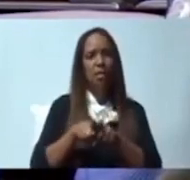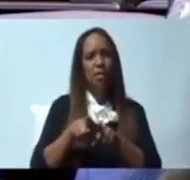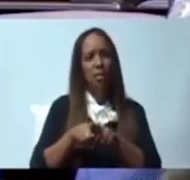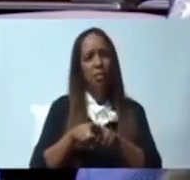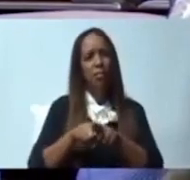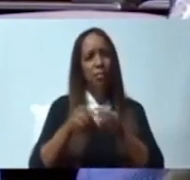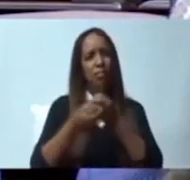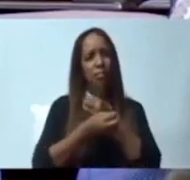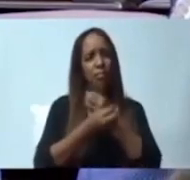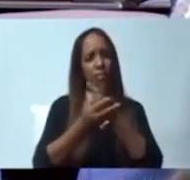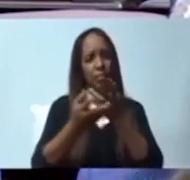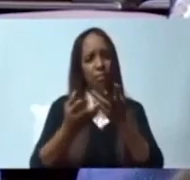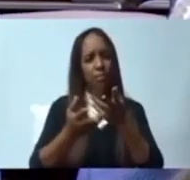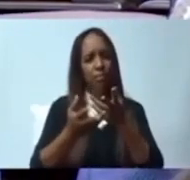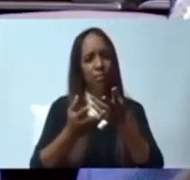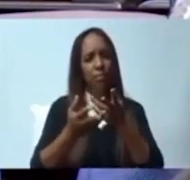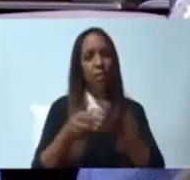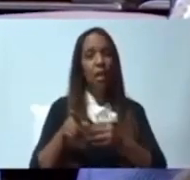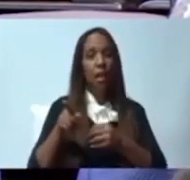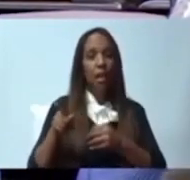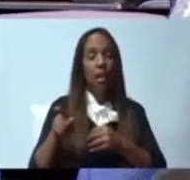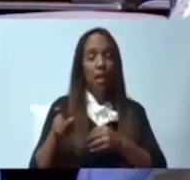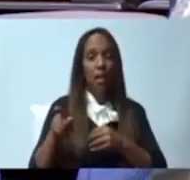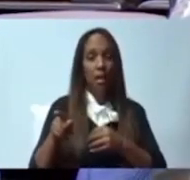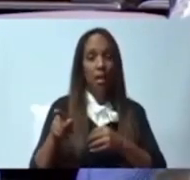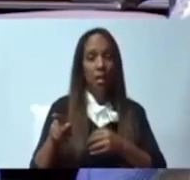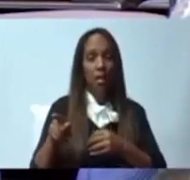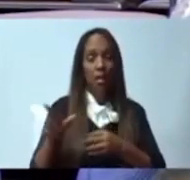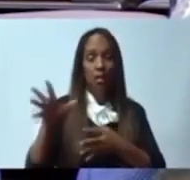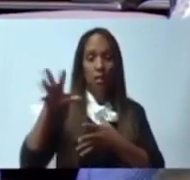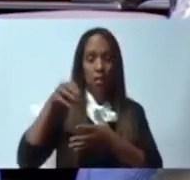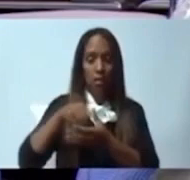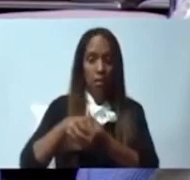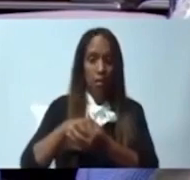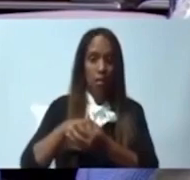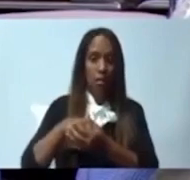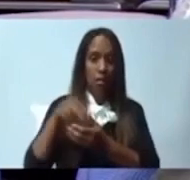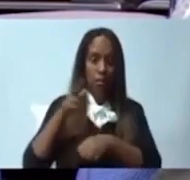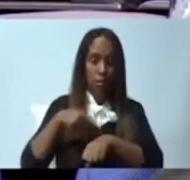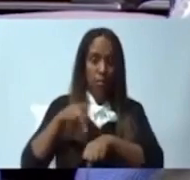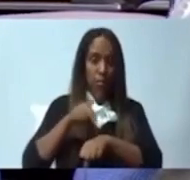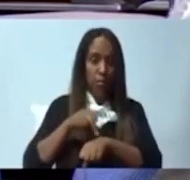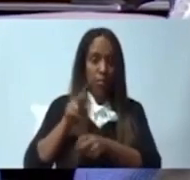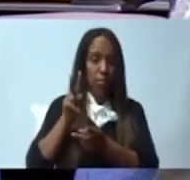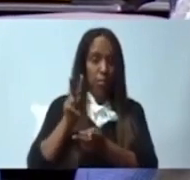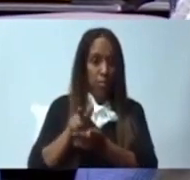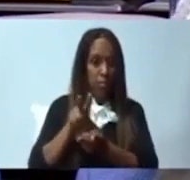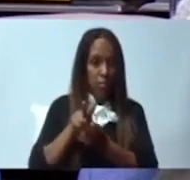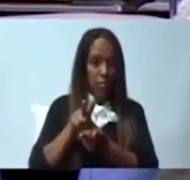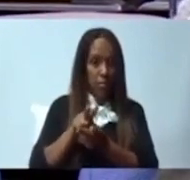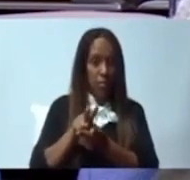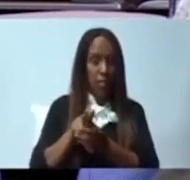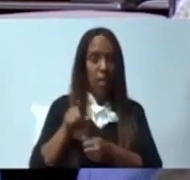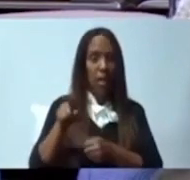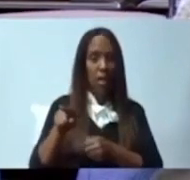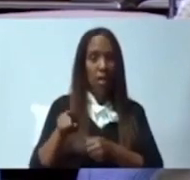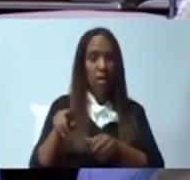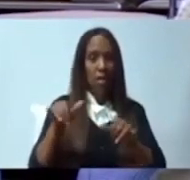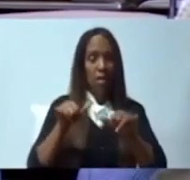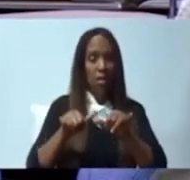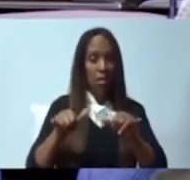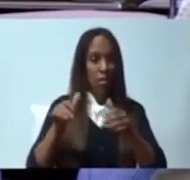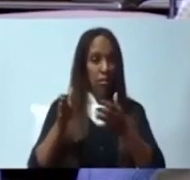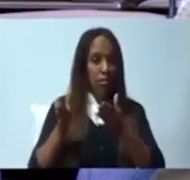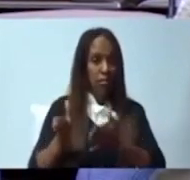la posición correcta lo que está haciendo el partido. Alejarse, desvincularse mientras no se realicen las